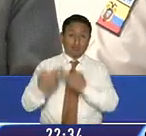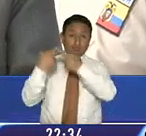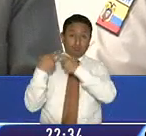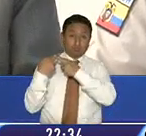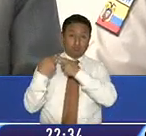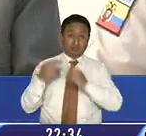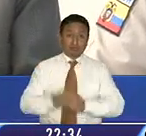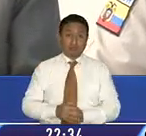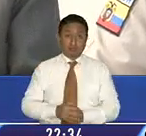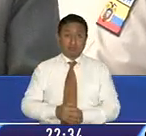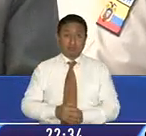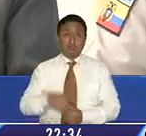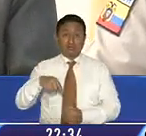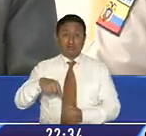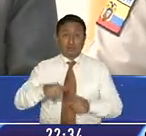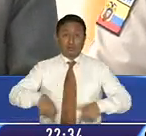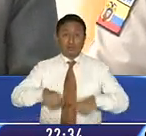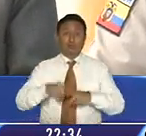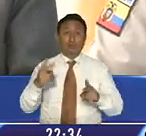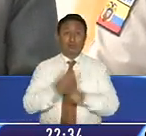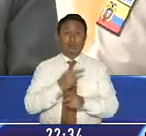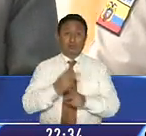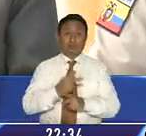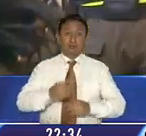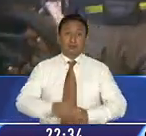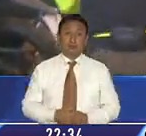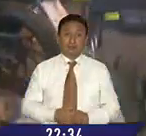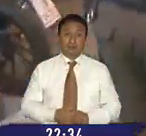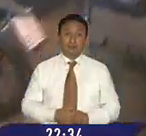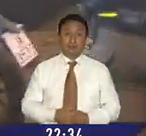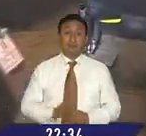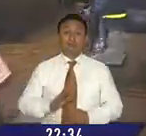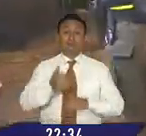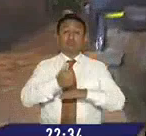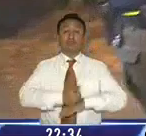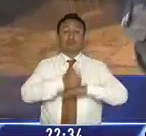que están fijados como puntos críticos y zonas de accidentabilidad.